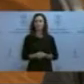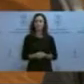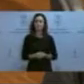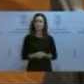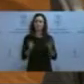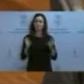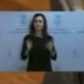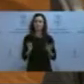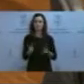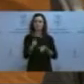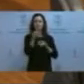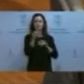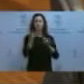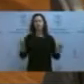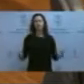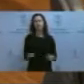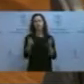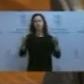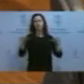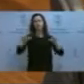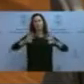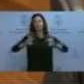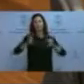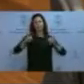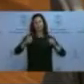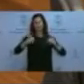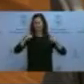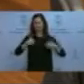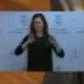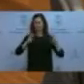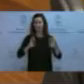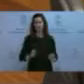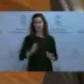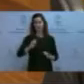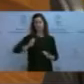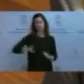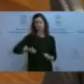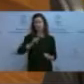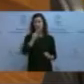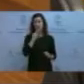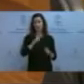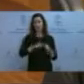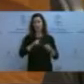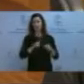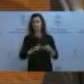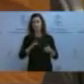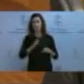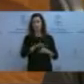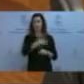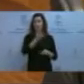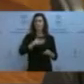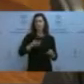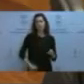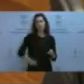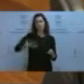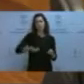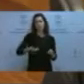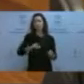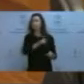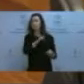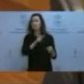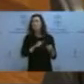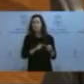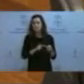múltiples informaciones en los medios estos días. En la sentencia se indican dos cuestiones para mí relevantes. La primera, que